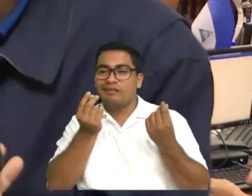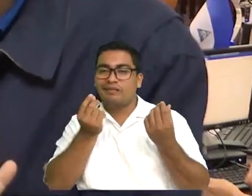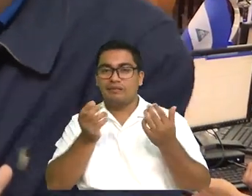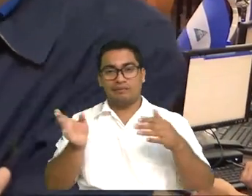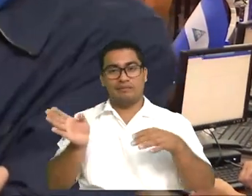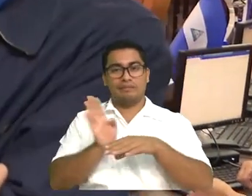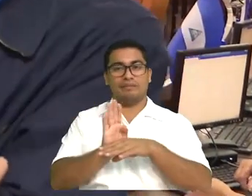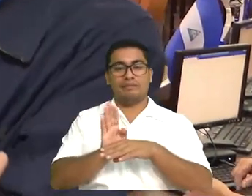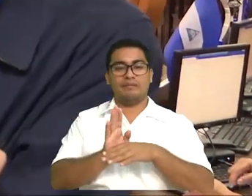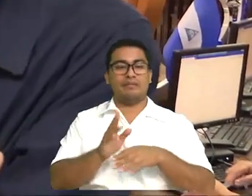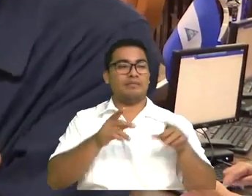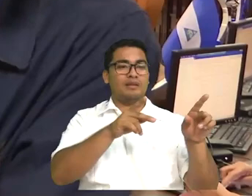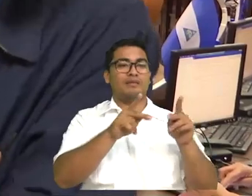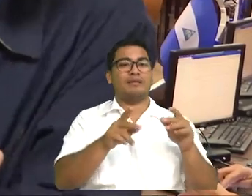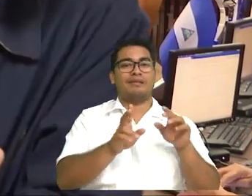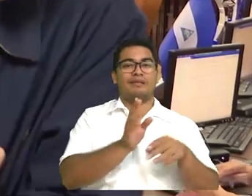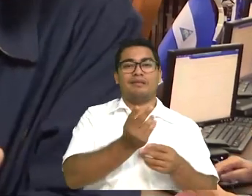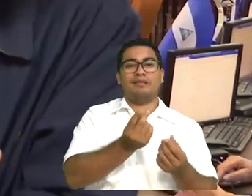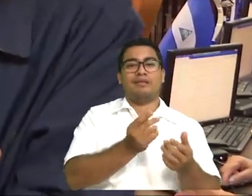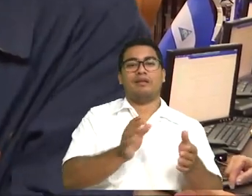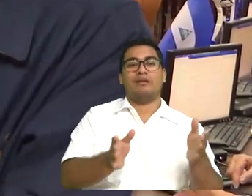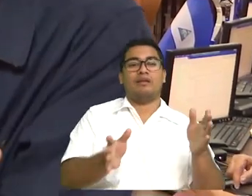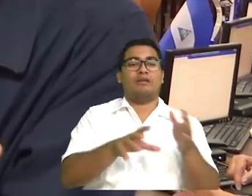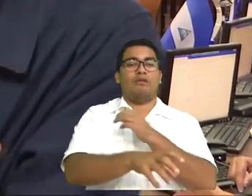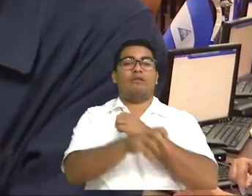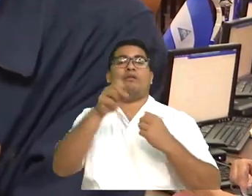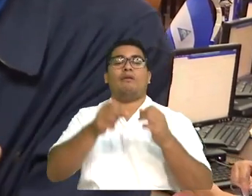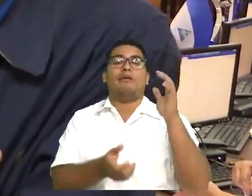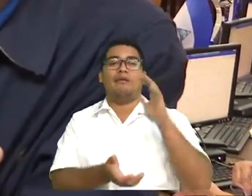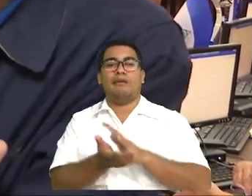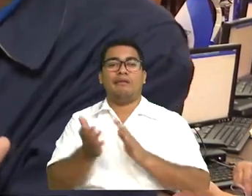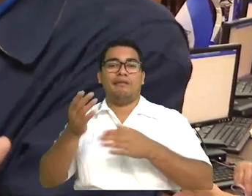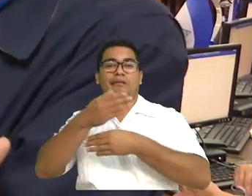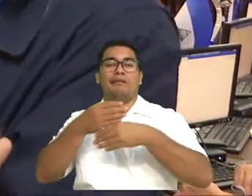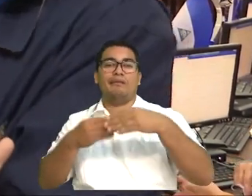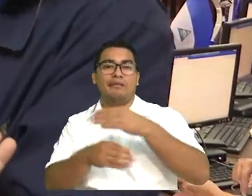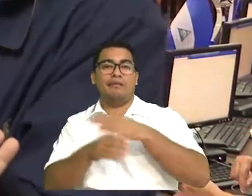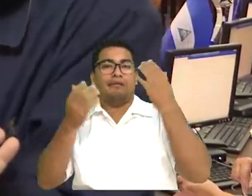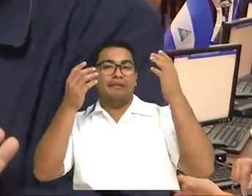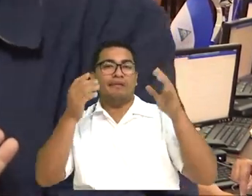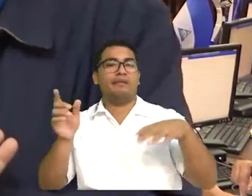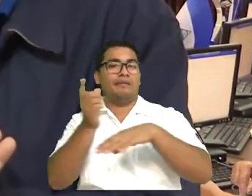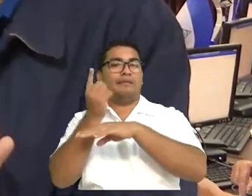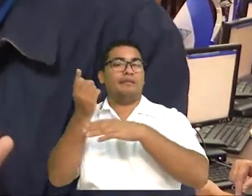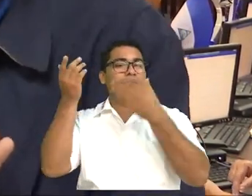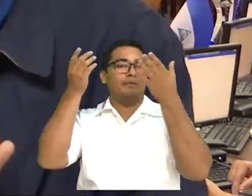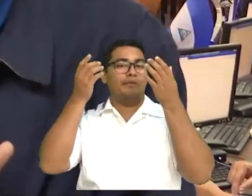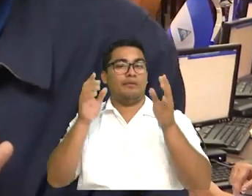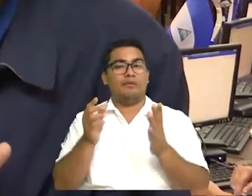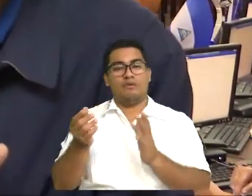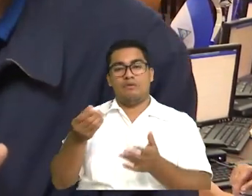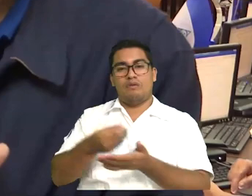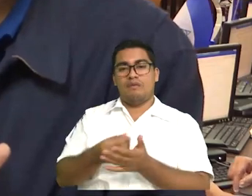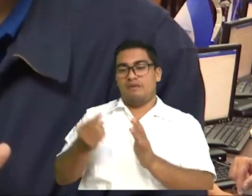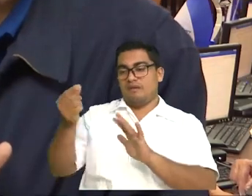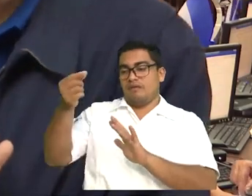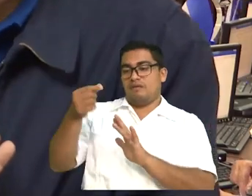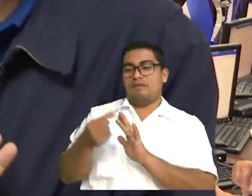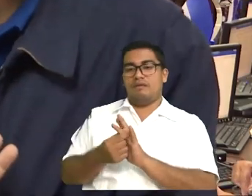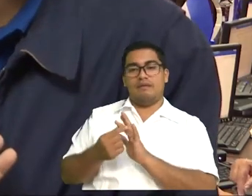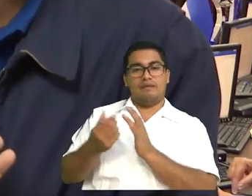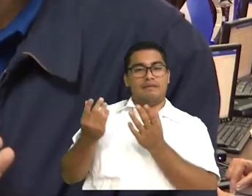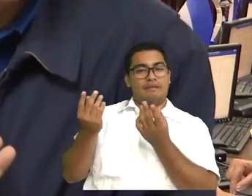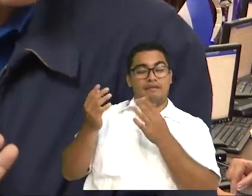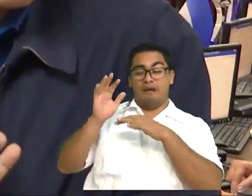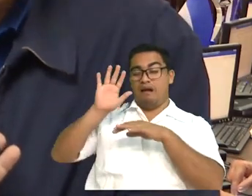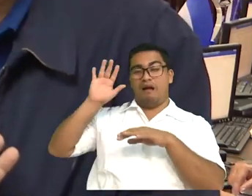erario público y se pone a hacer mansiones, palacetes, helipuertos, comprando grandes anillos de diamante. No,